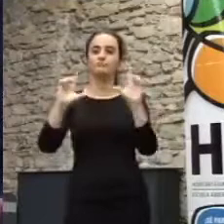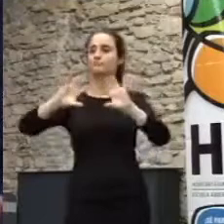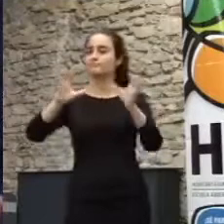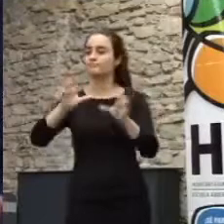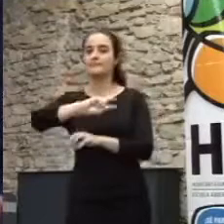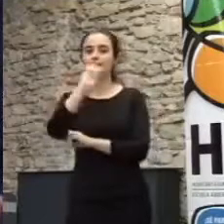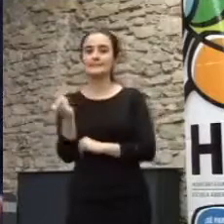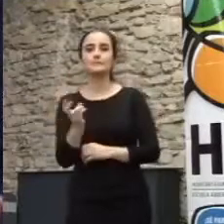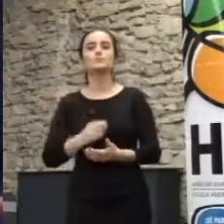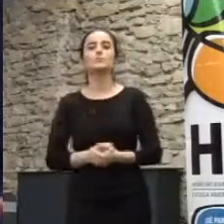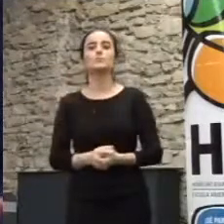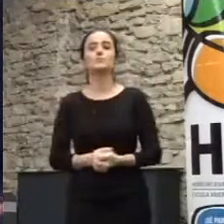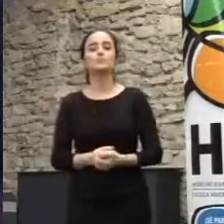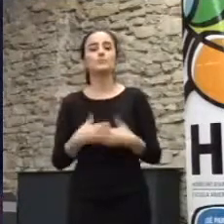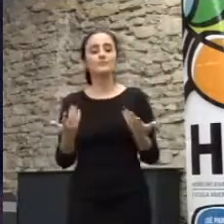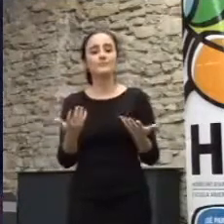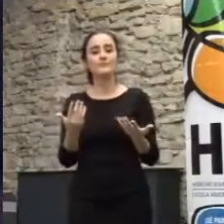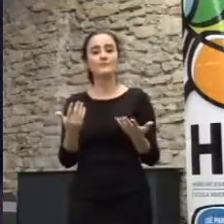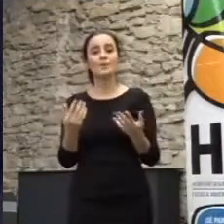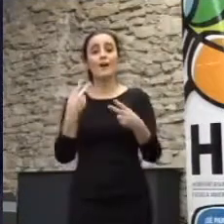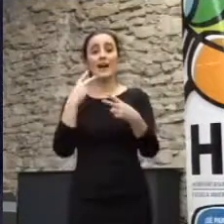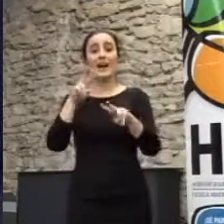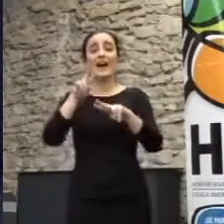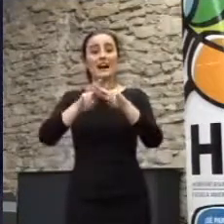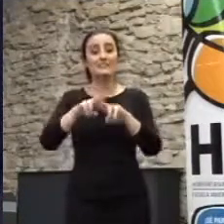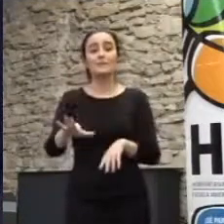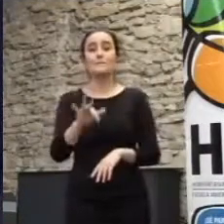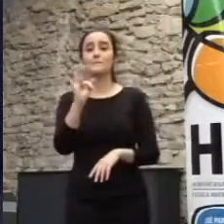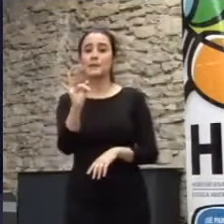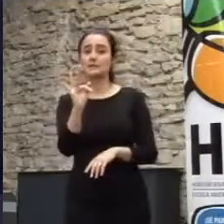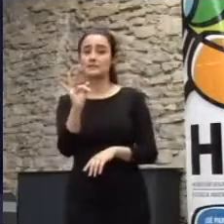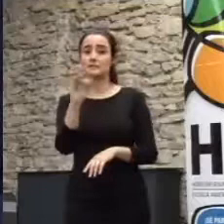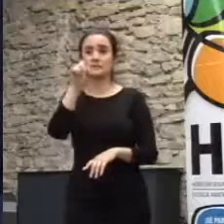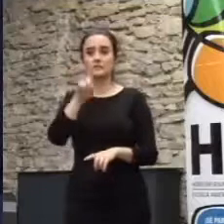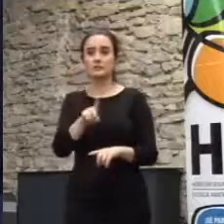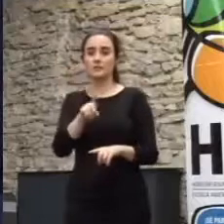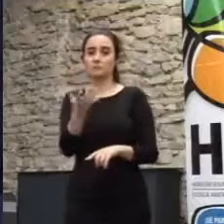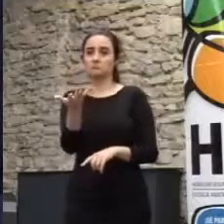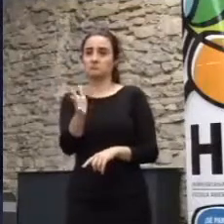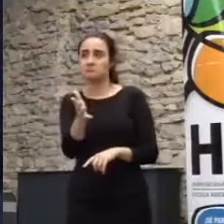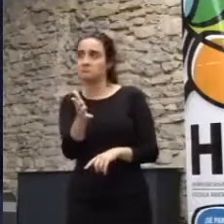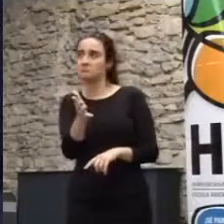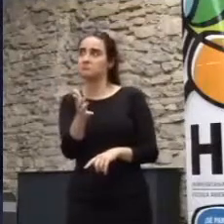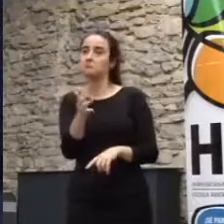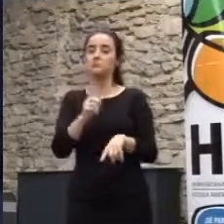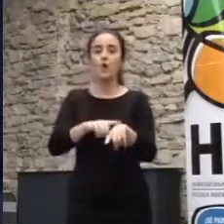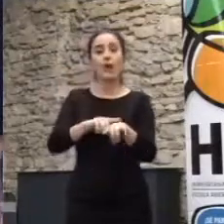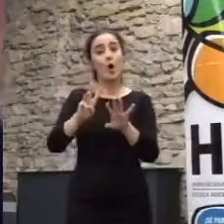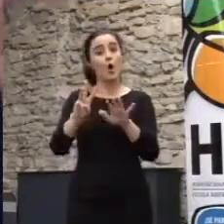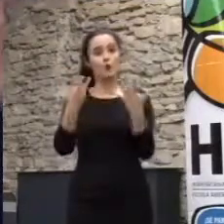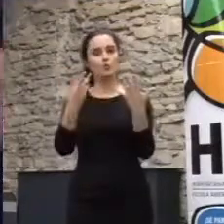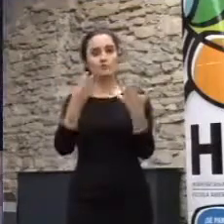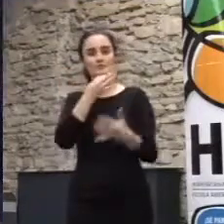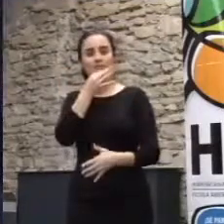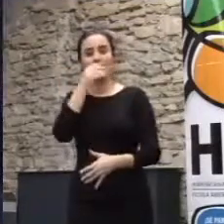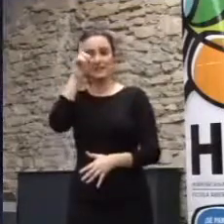y además, a través del hashtag, y también a partir de Gutxi Gorabehera, de las 8 de la tarde, abriremos